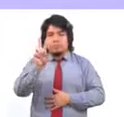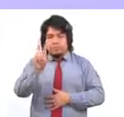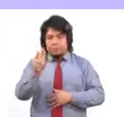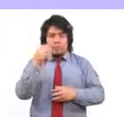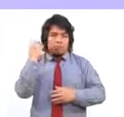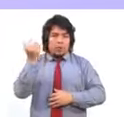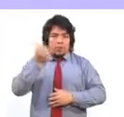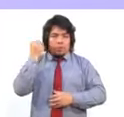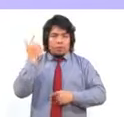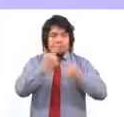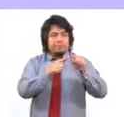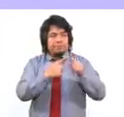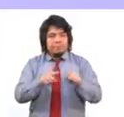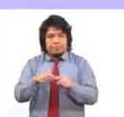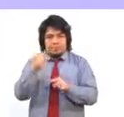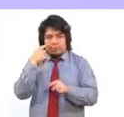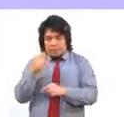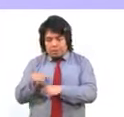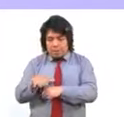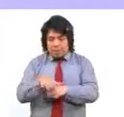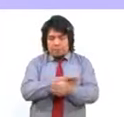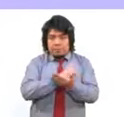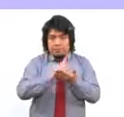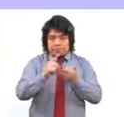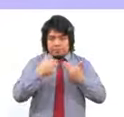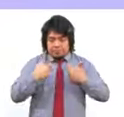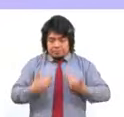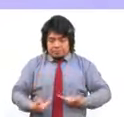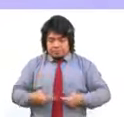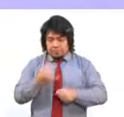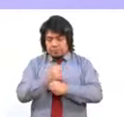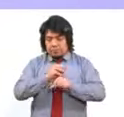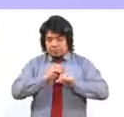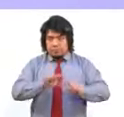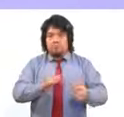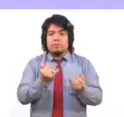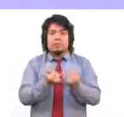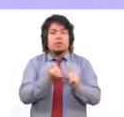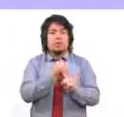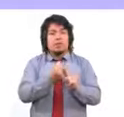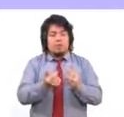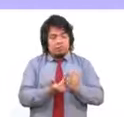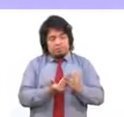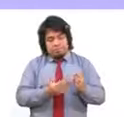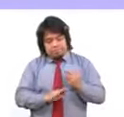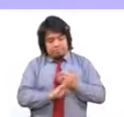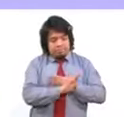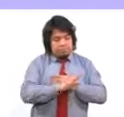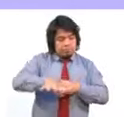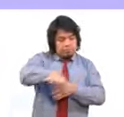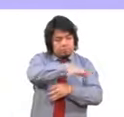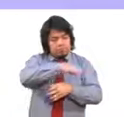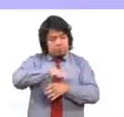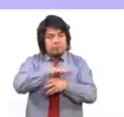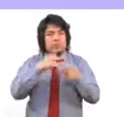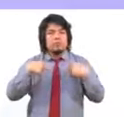de promoción de los derechos humanos, de prevención de la violencia, con una participación de alrededor